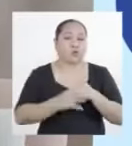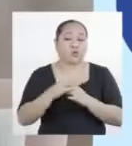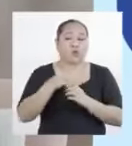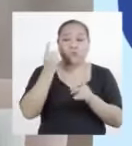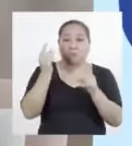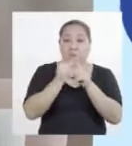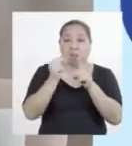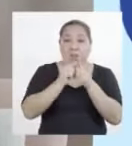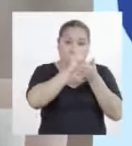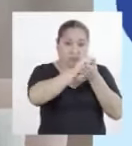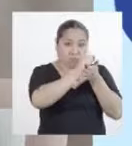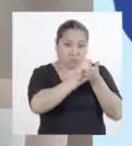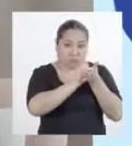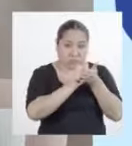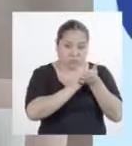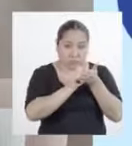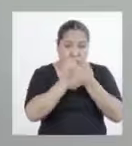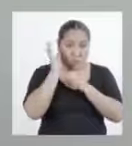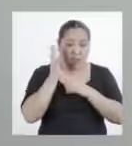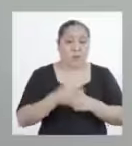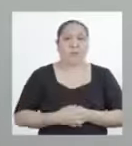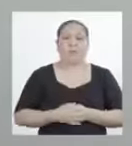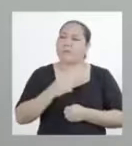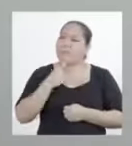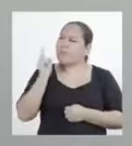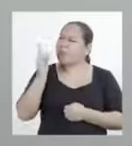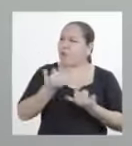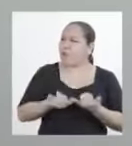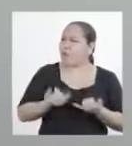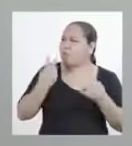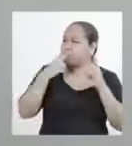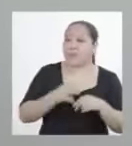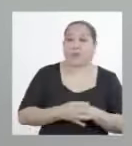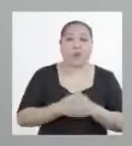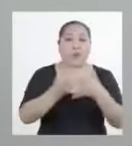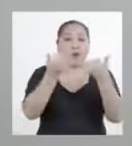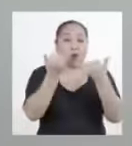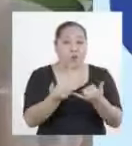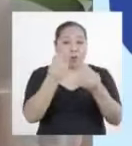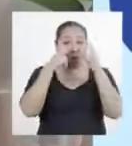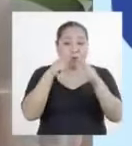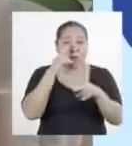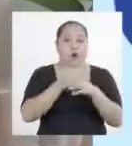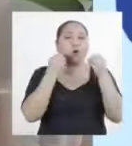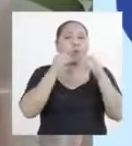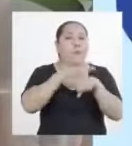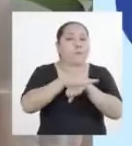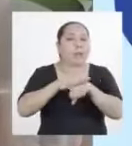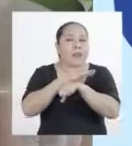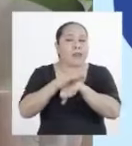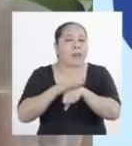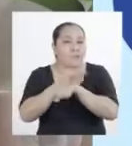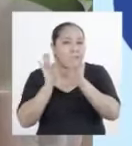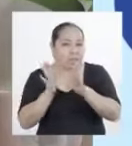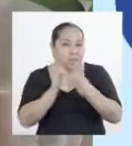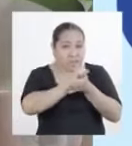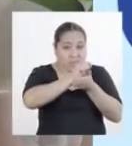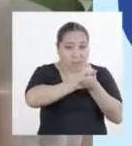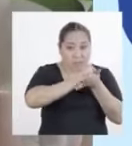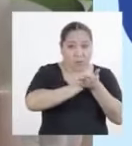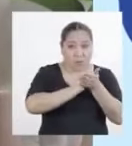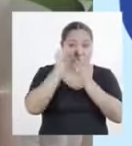logren construir su discurso argumentativo Es verdad, profesor, ¿y hoy qué vamos a ver? Pues hoy veremos cómo podemos planificar